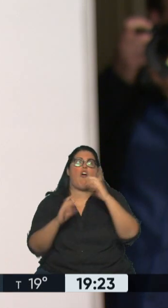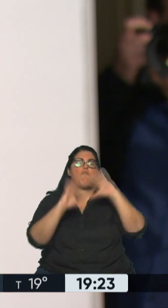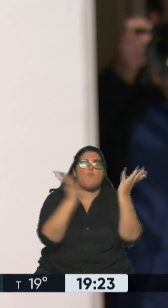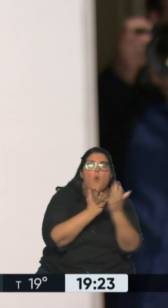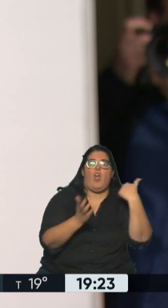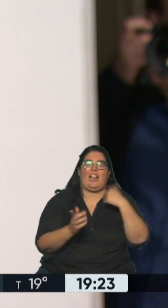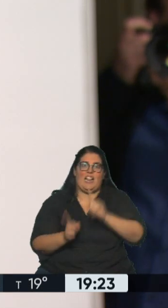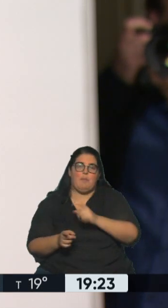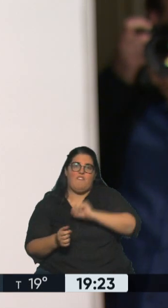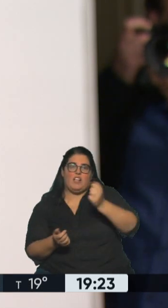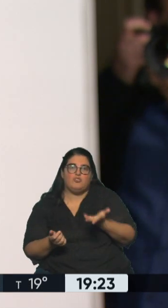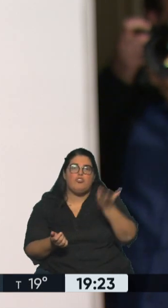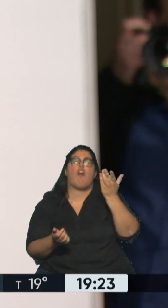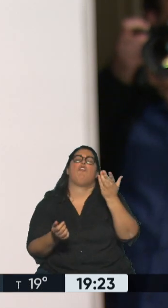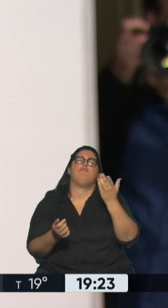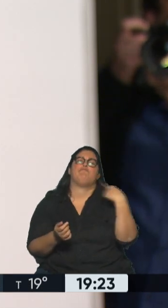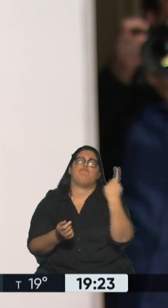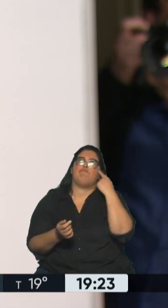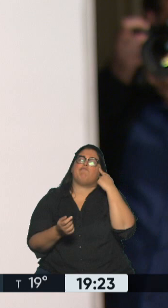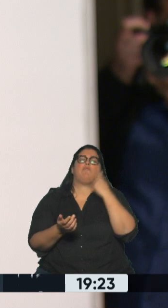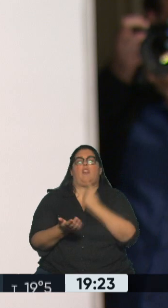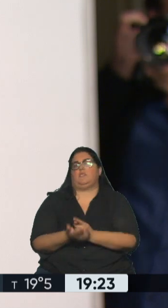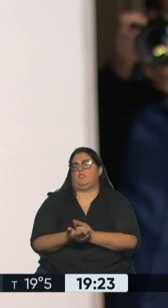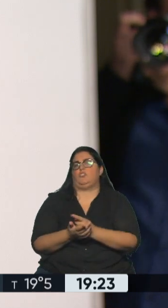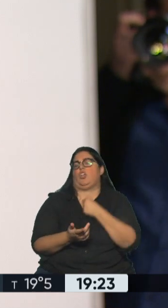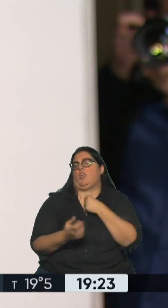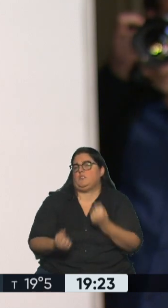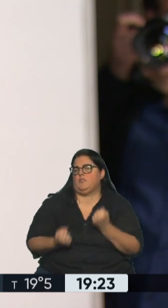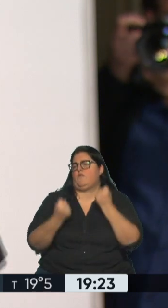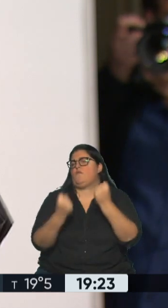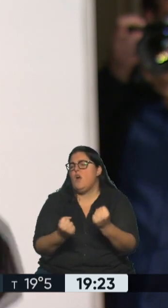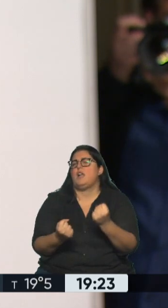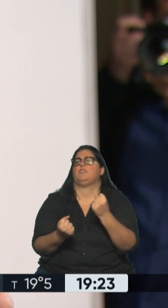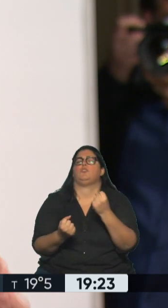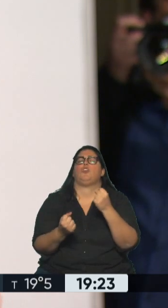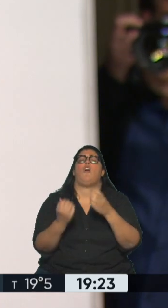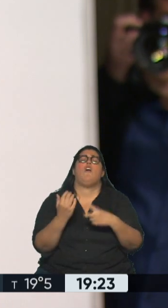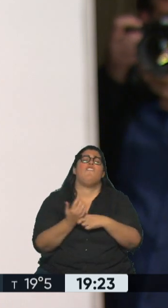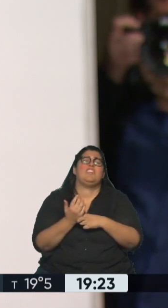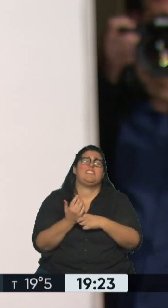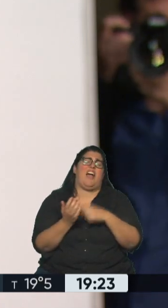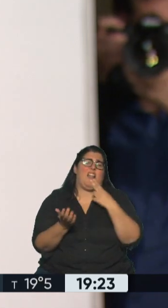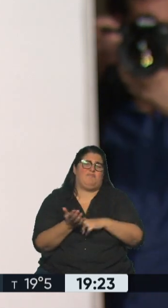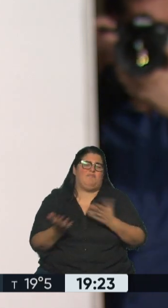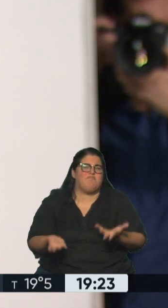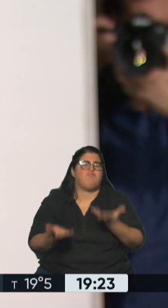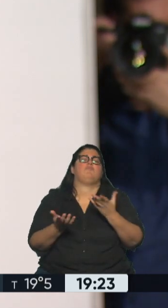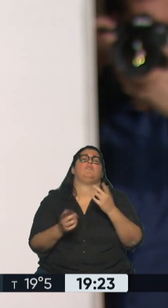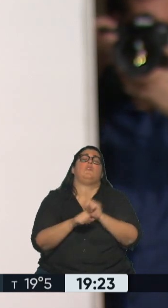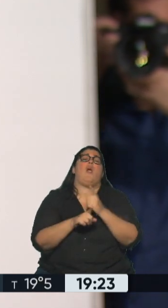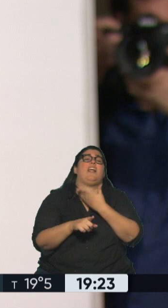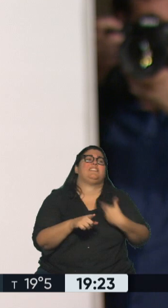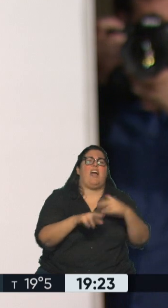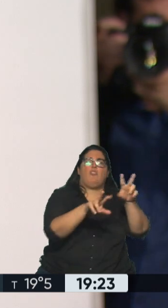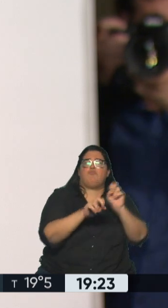en la Argentina, tomamos la decisión de hacer un esfuerzo, fiscal. Además, el Estado deja de recaudar